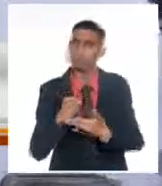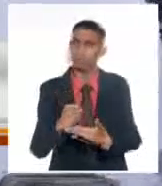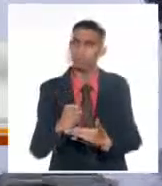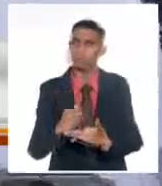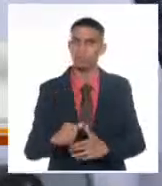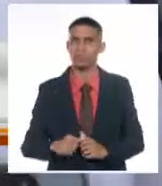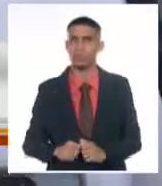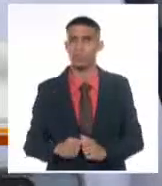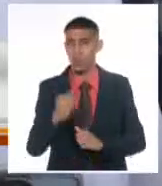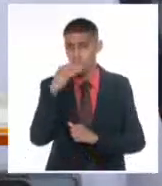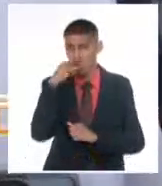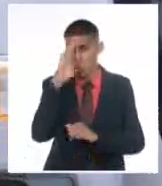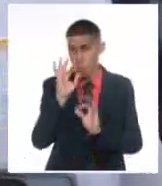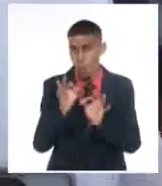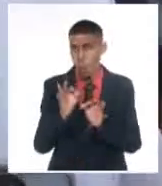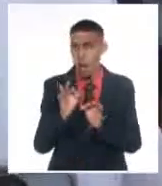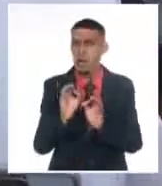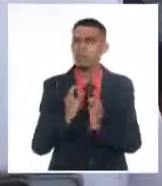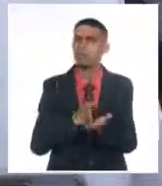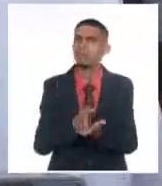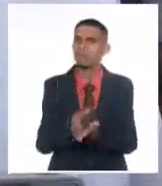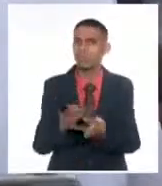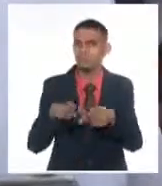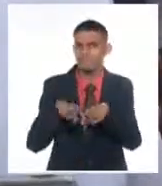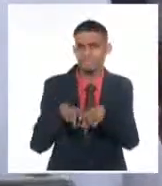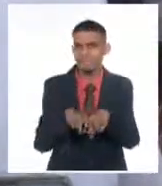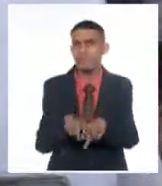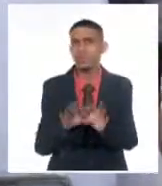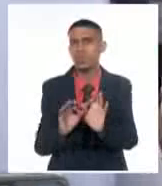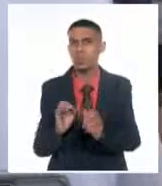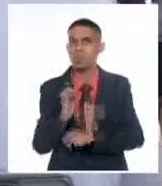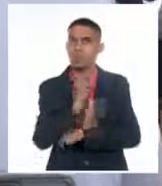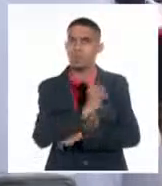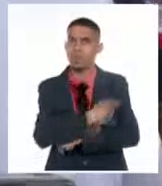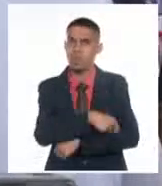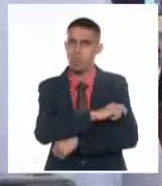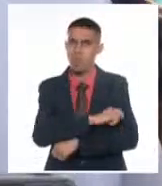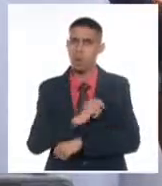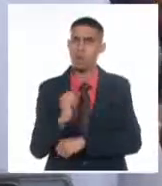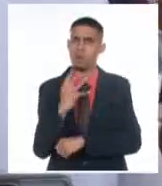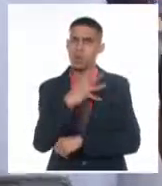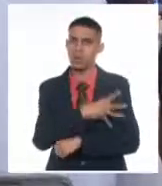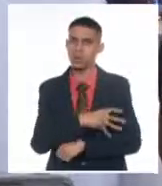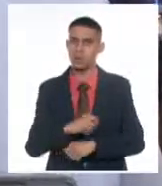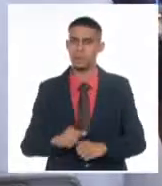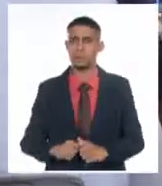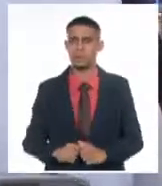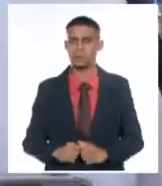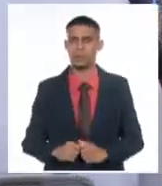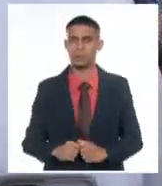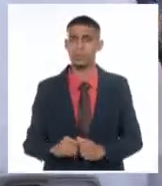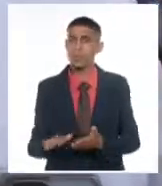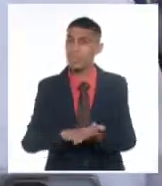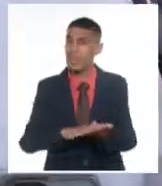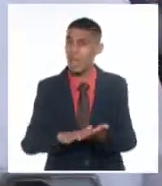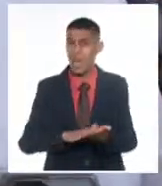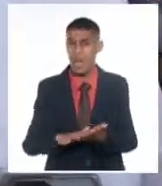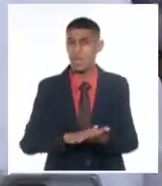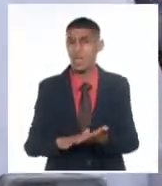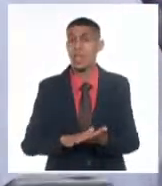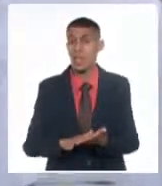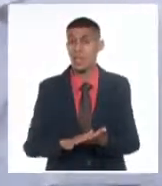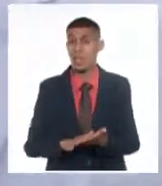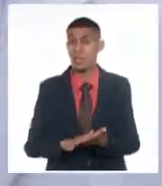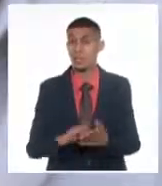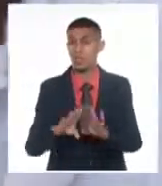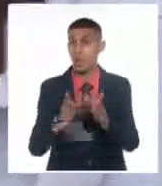que Cuba está solidarizándose completamente con el pueblo palestino hasta el último momento y que nadie le quepa duda que lo que está pasando